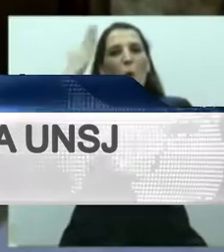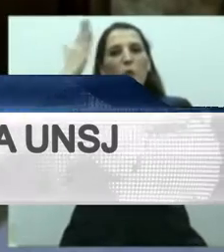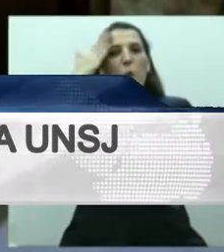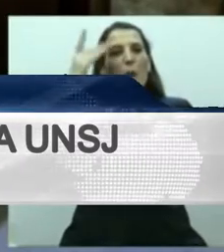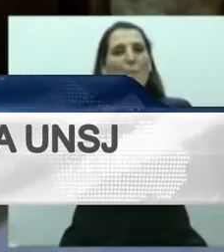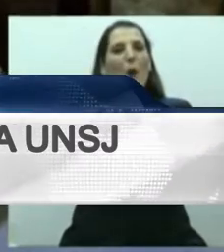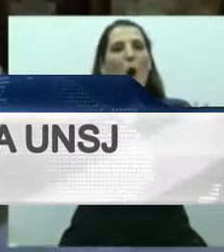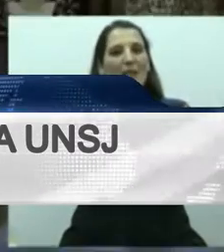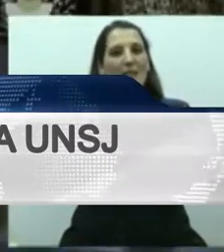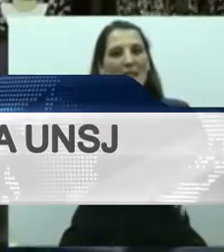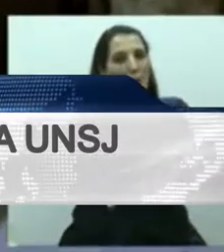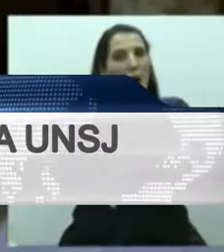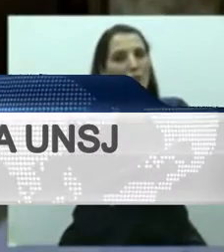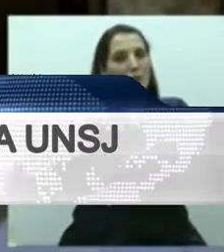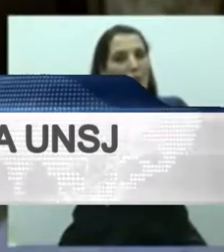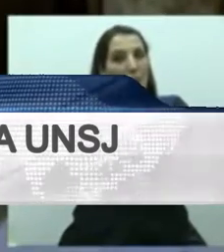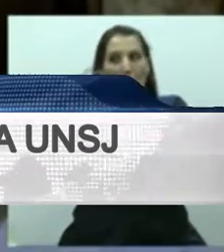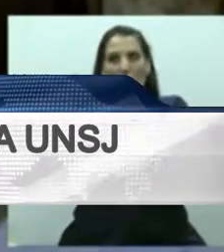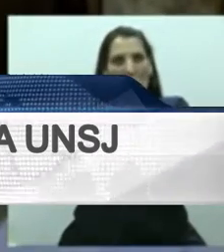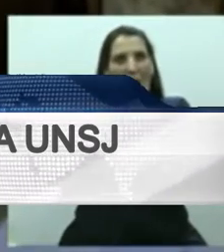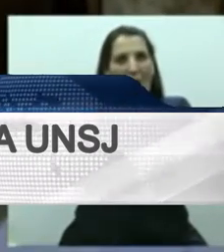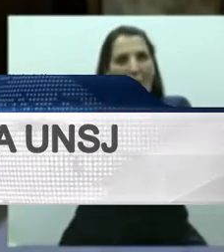excepciones o instrumentar determinadas